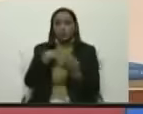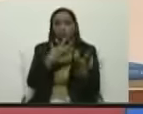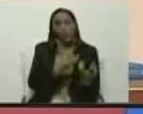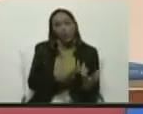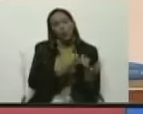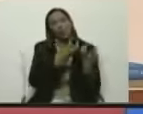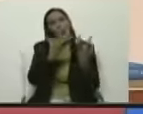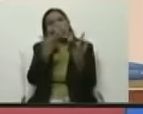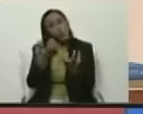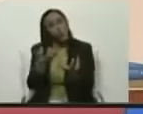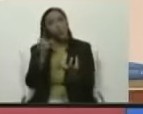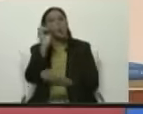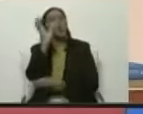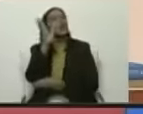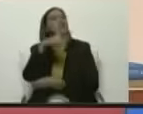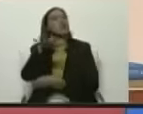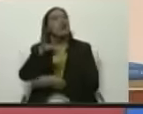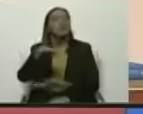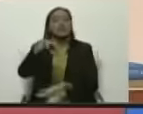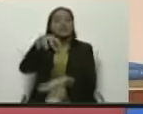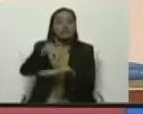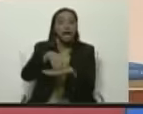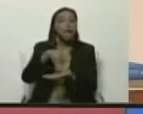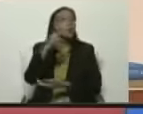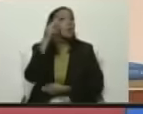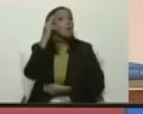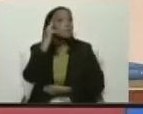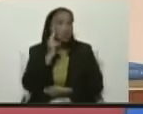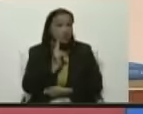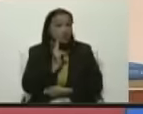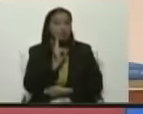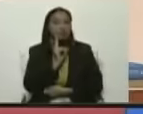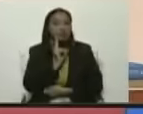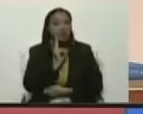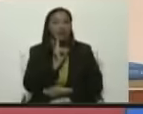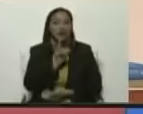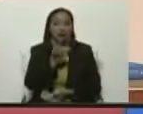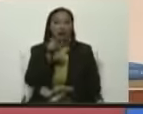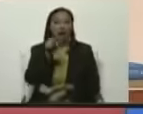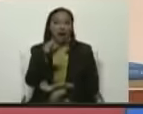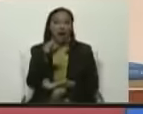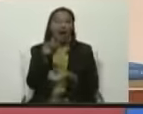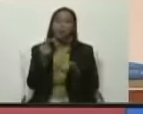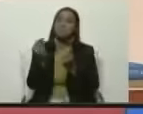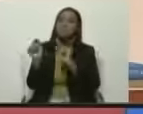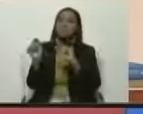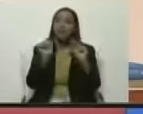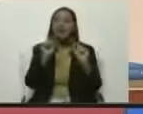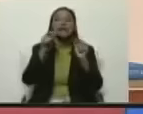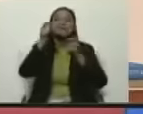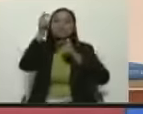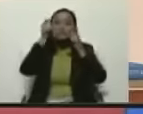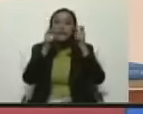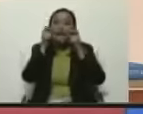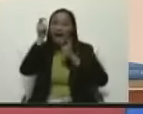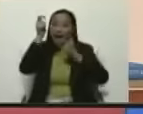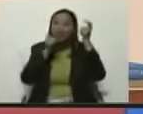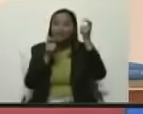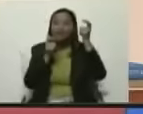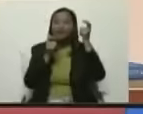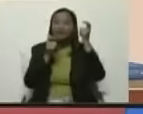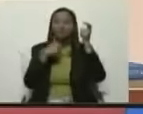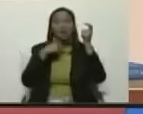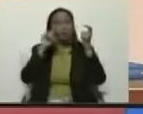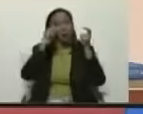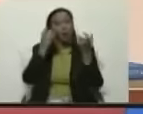en el estado Bolívar. Y como antes estaba hablándole ahí, fue la última vez que él estuvo con la Asamblea, fue la